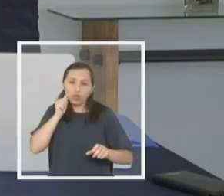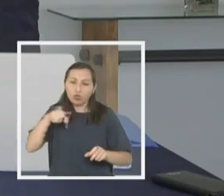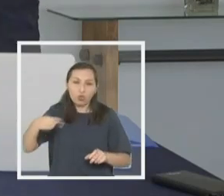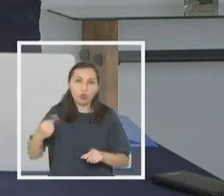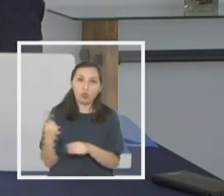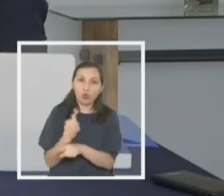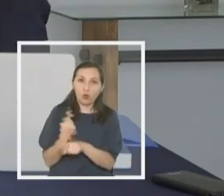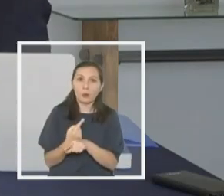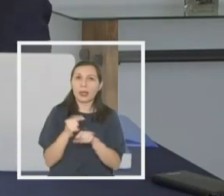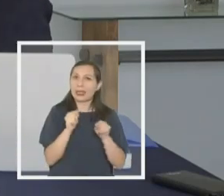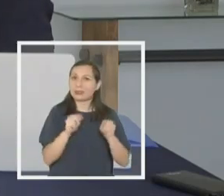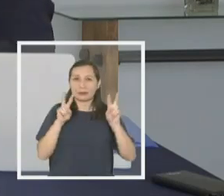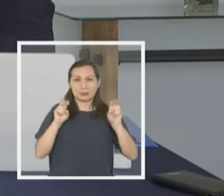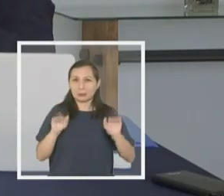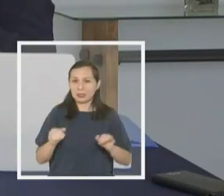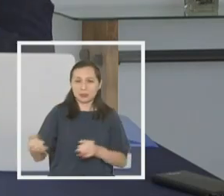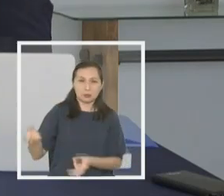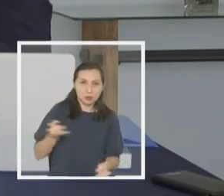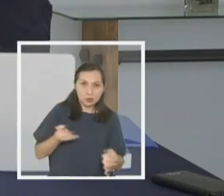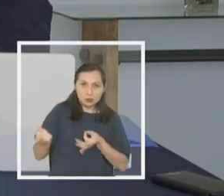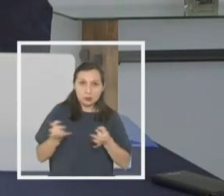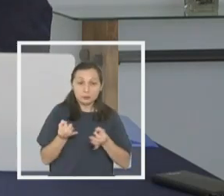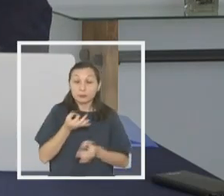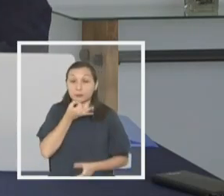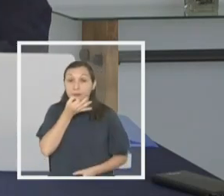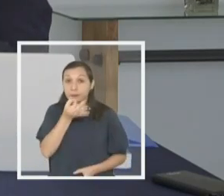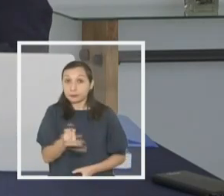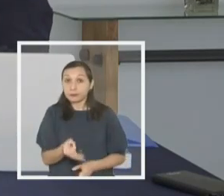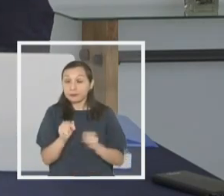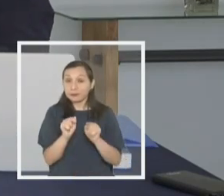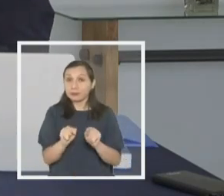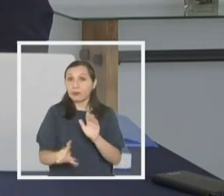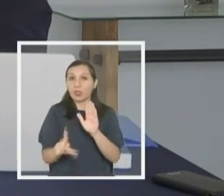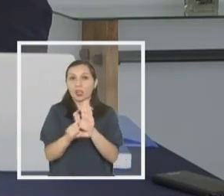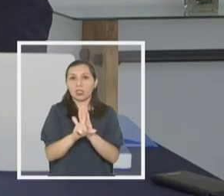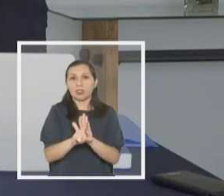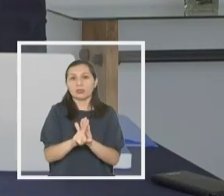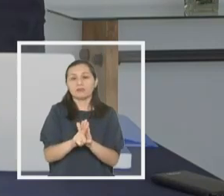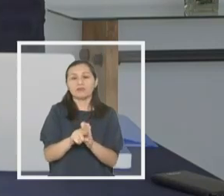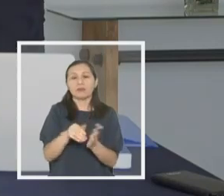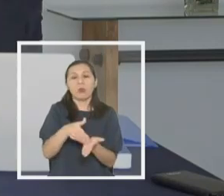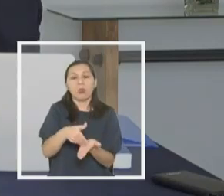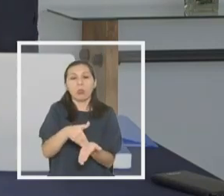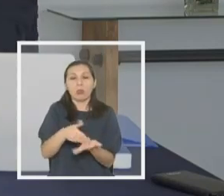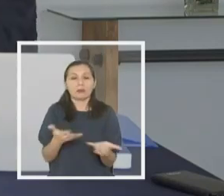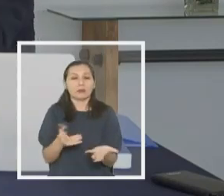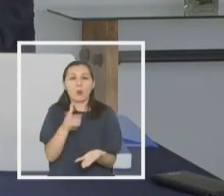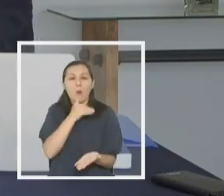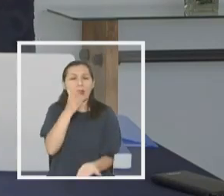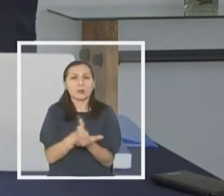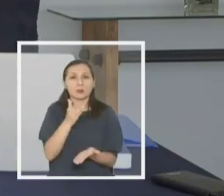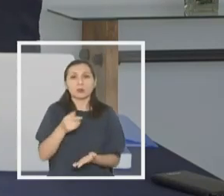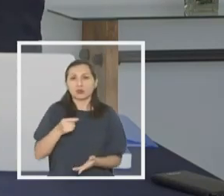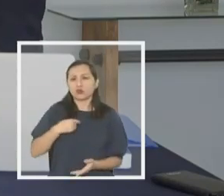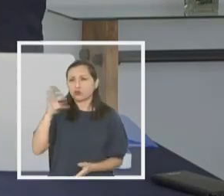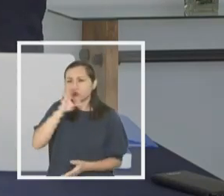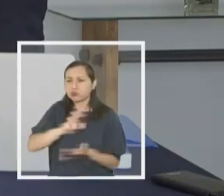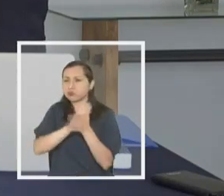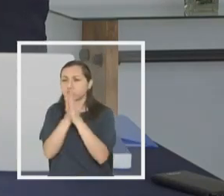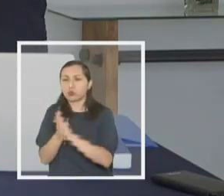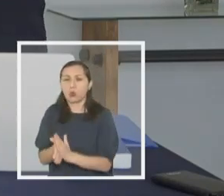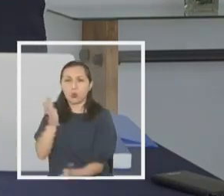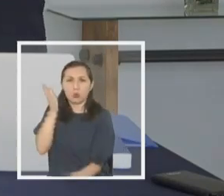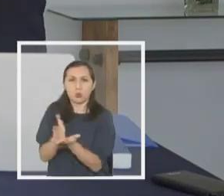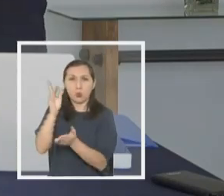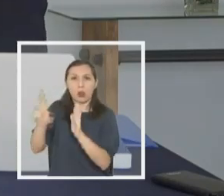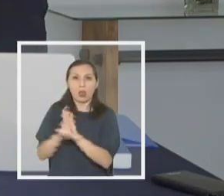días, nos conversan respecto a estos temas, y señalan claramente que las leyes no son duras. ¿Vale? Si usted dice, vamos a perseguir con todo el peso de la ley,